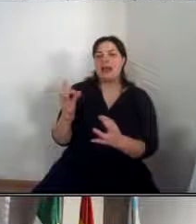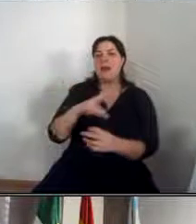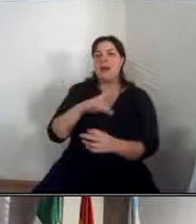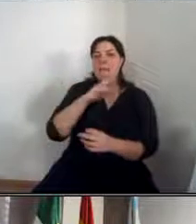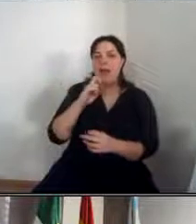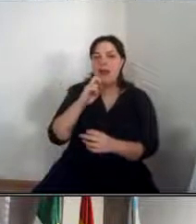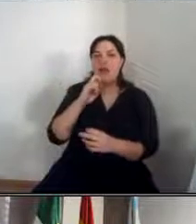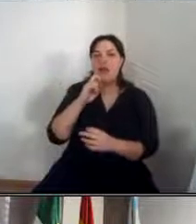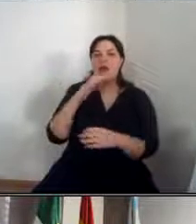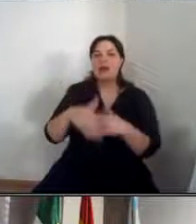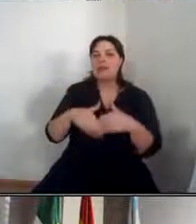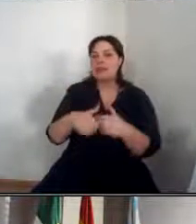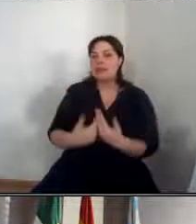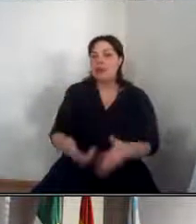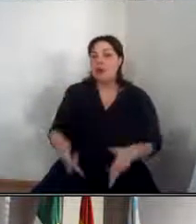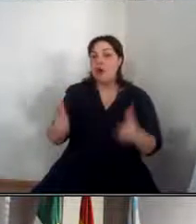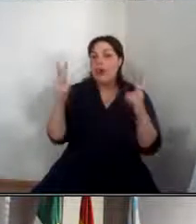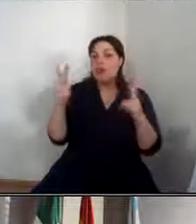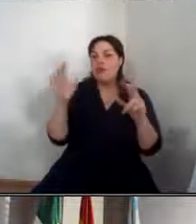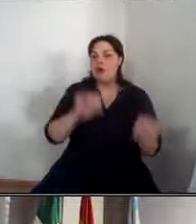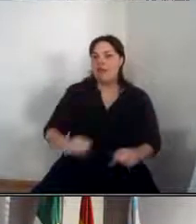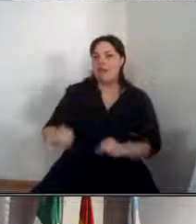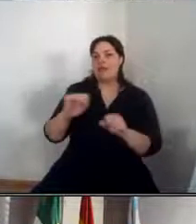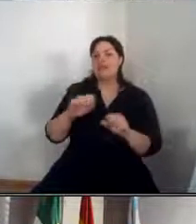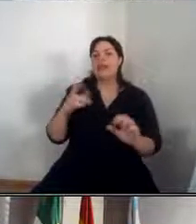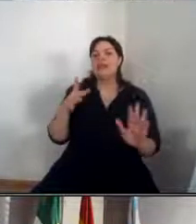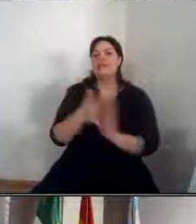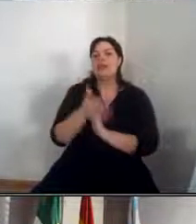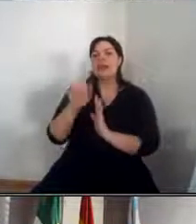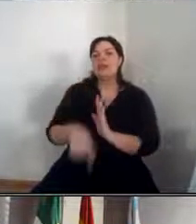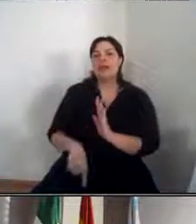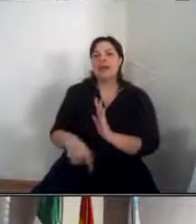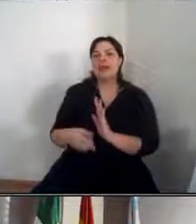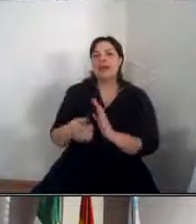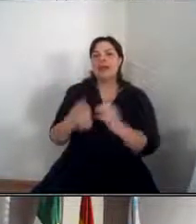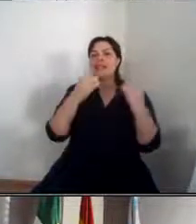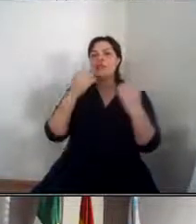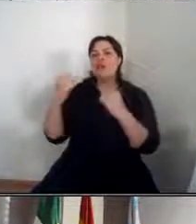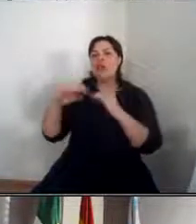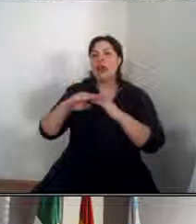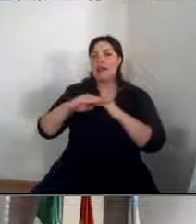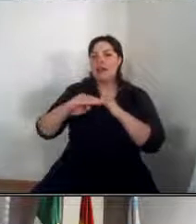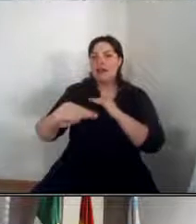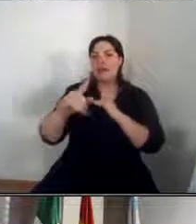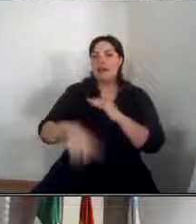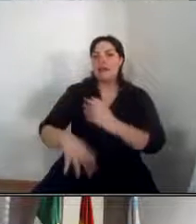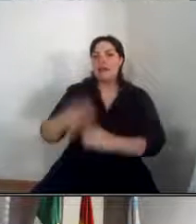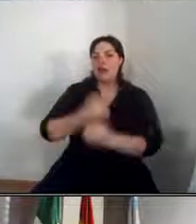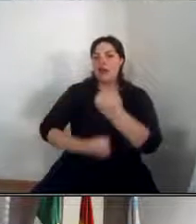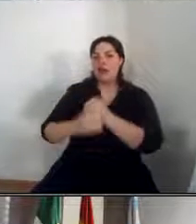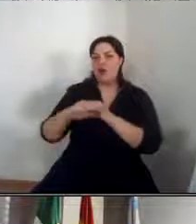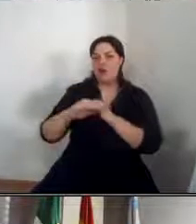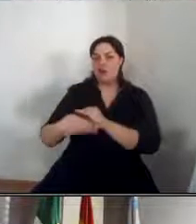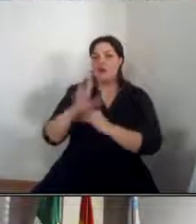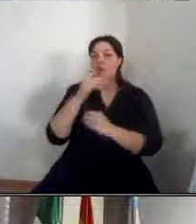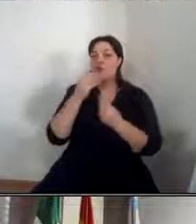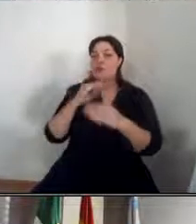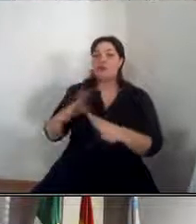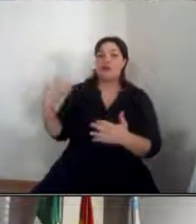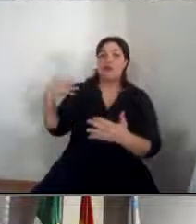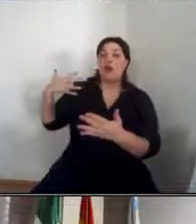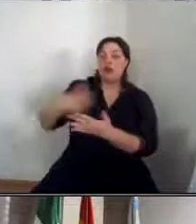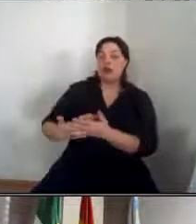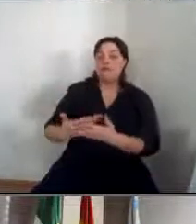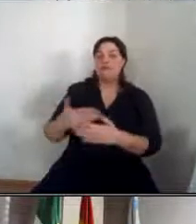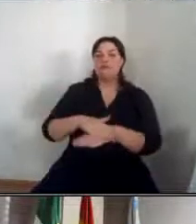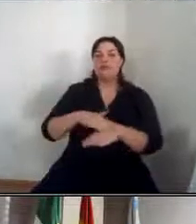valores democráticos. Aporta estabilidad institucional y económica. Históricamente, la Administración